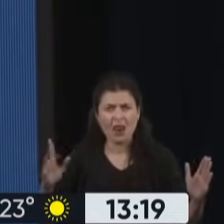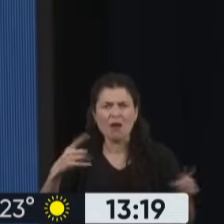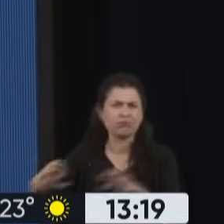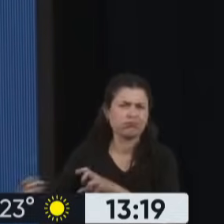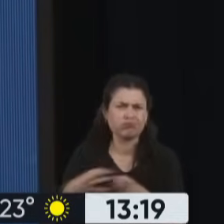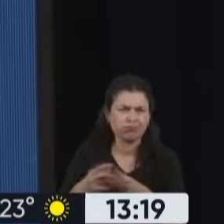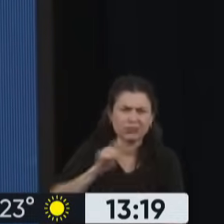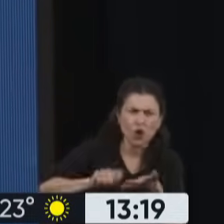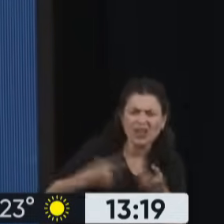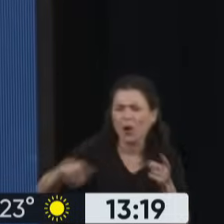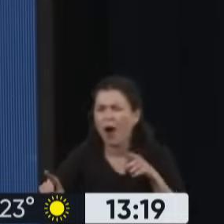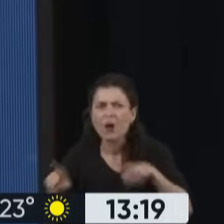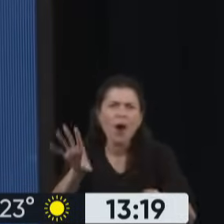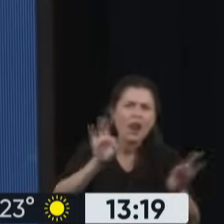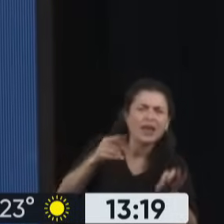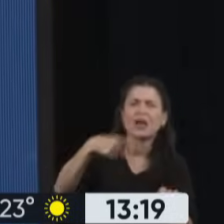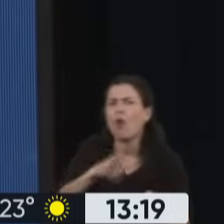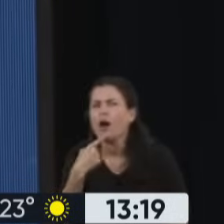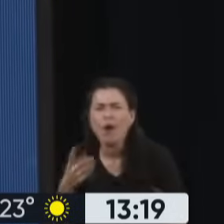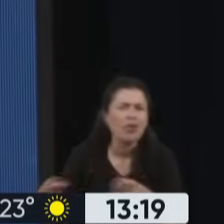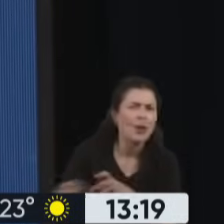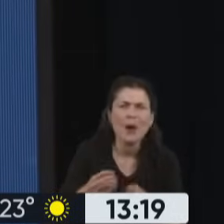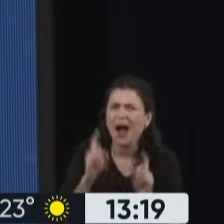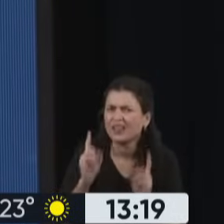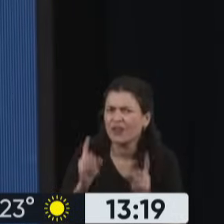Y en todo ese debate,